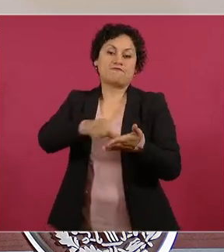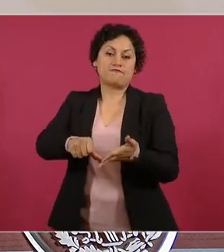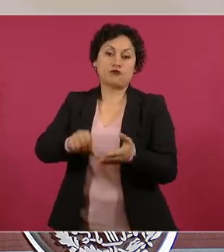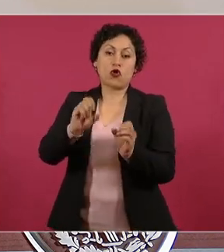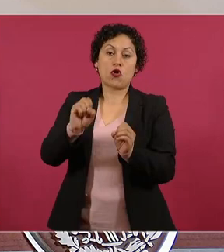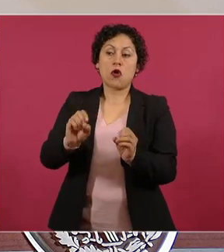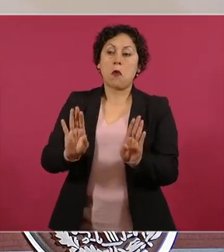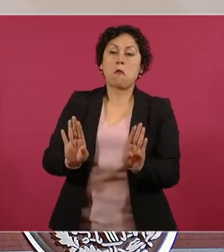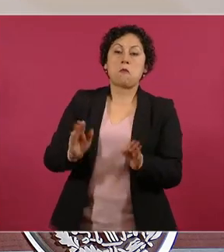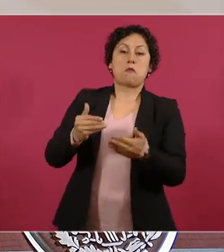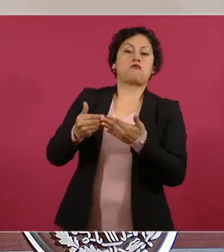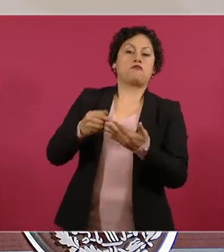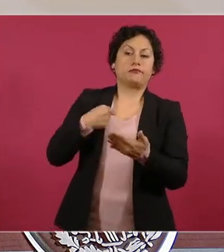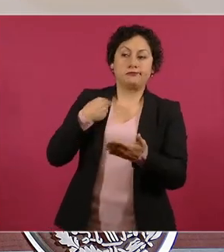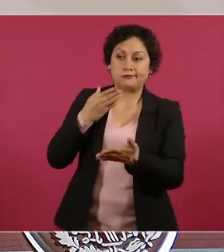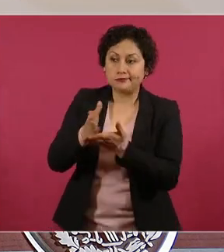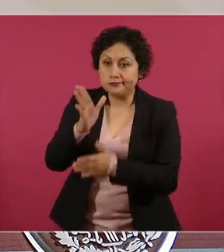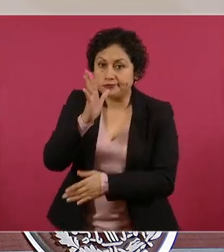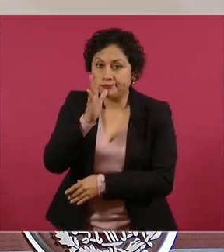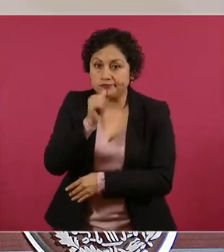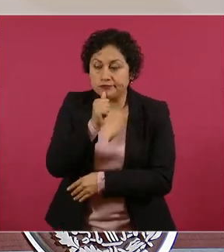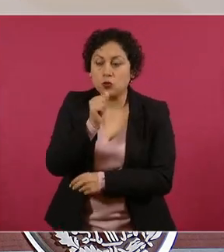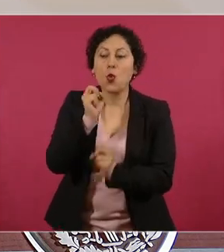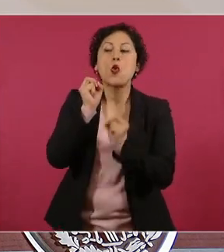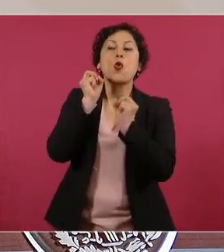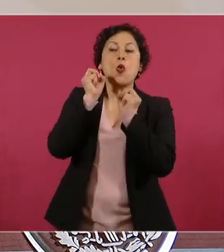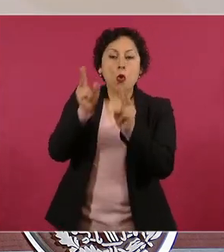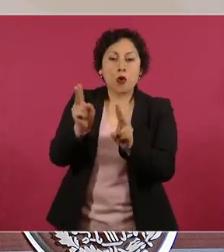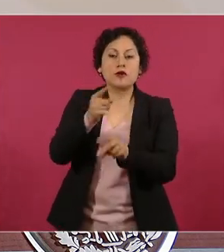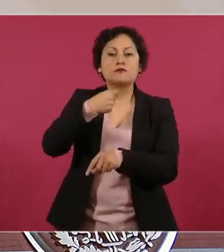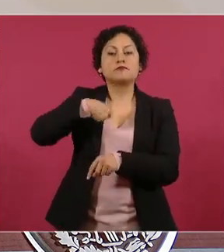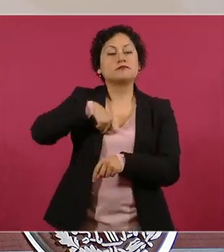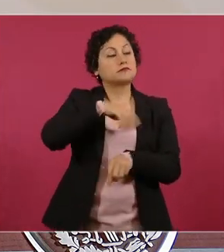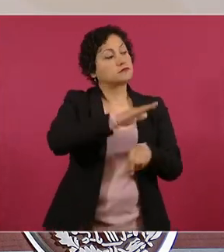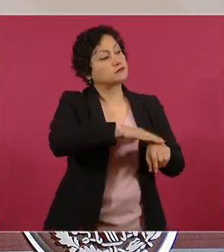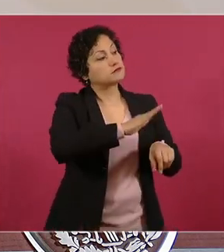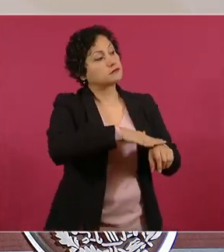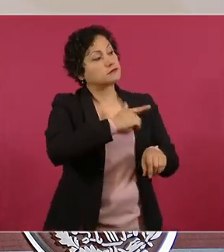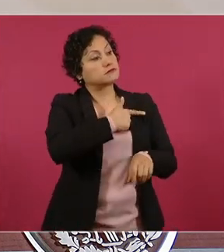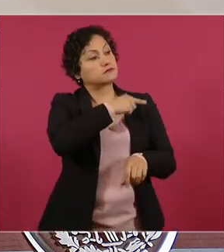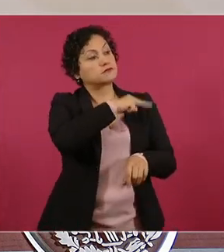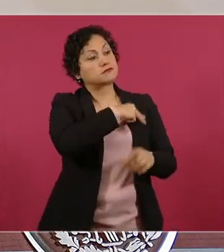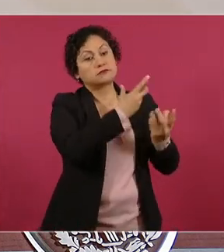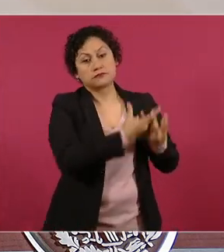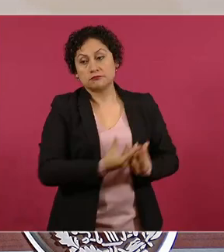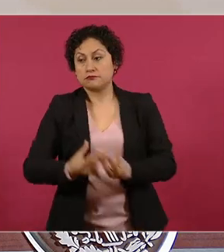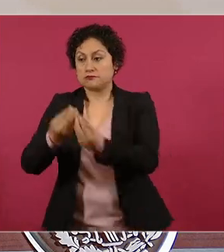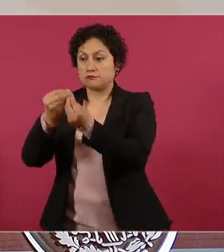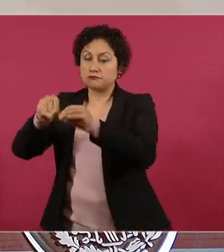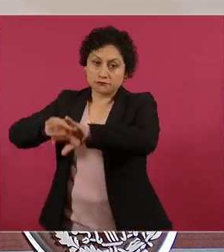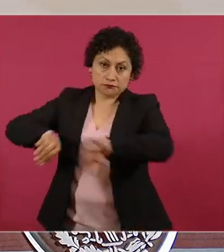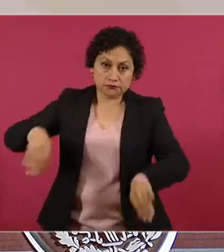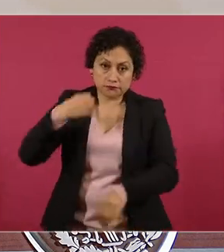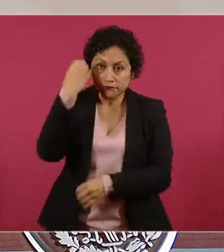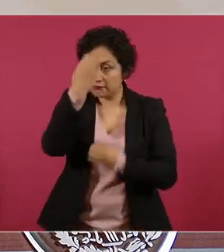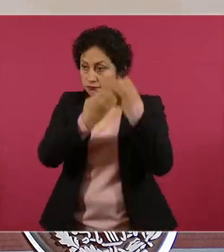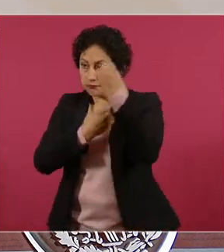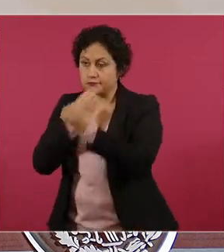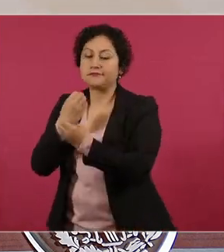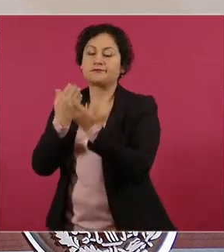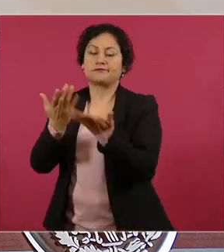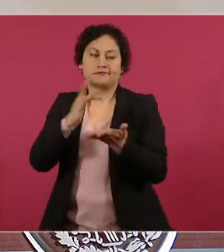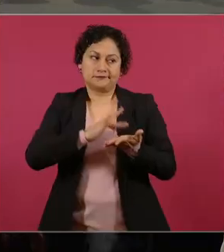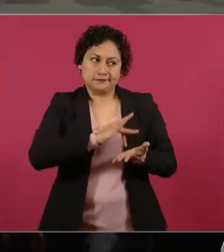razón por la cual sin duda regresaremos acompañados de la Guardia Nacional, a quien por cierto agradecemos siempre su diligente acompañamiento.